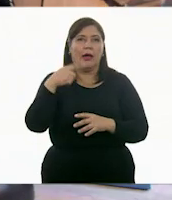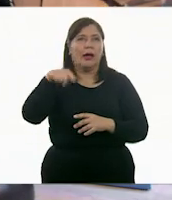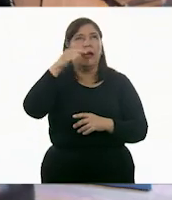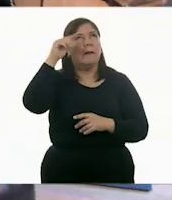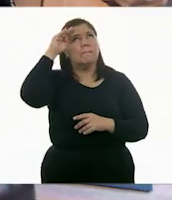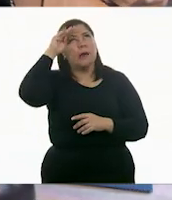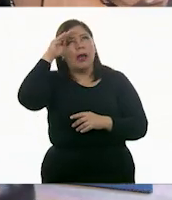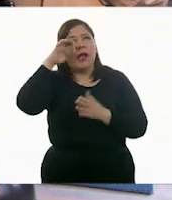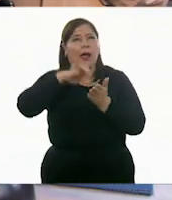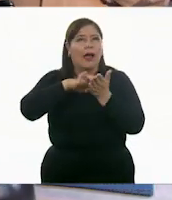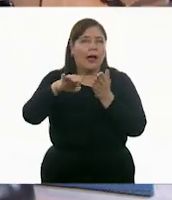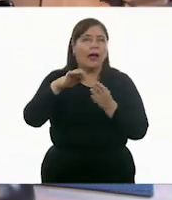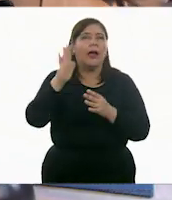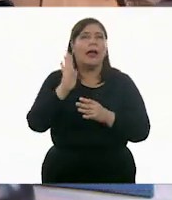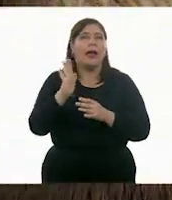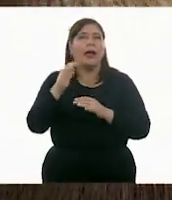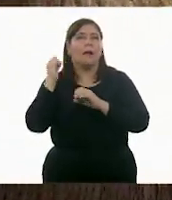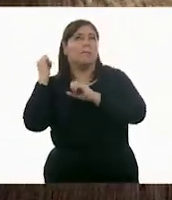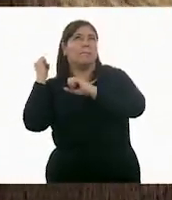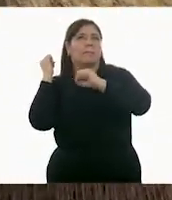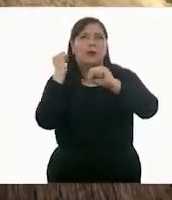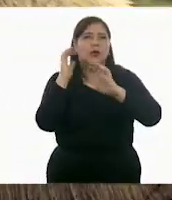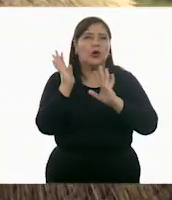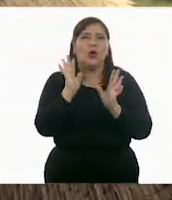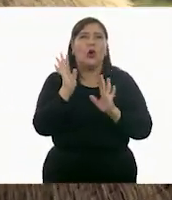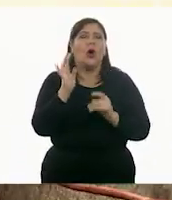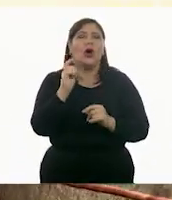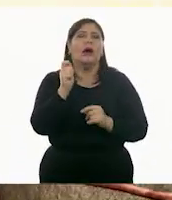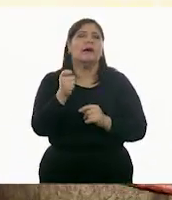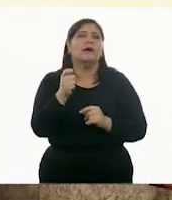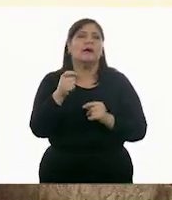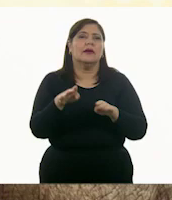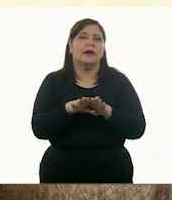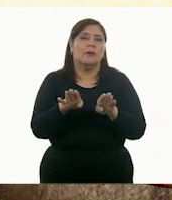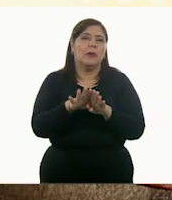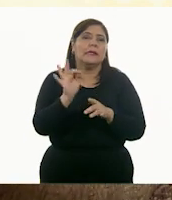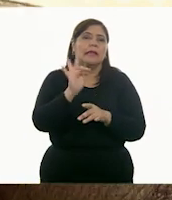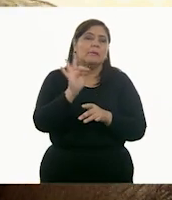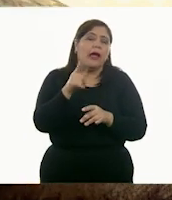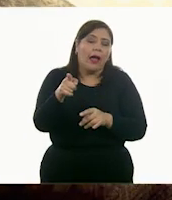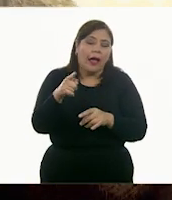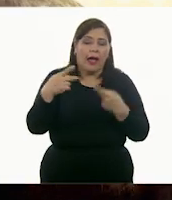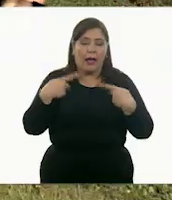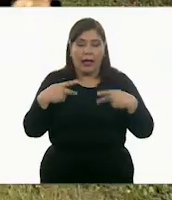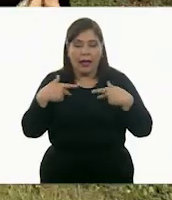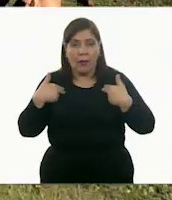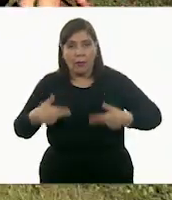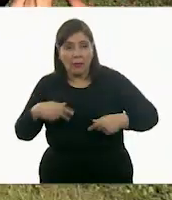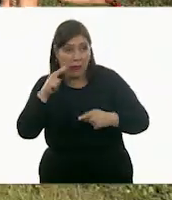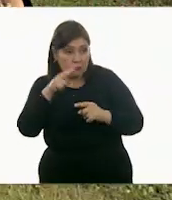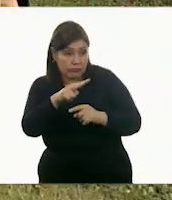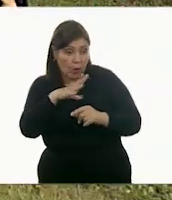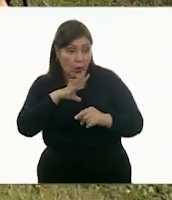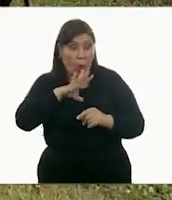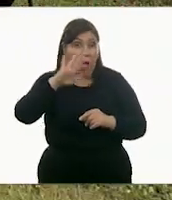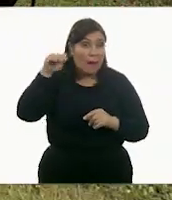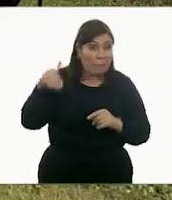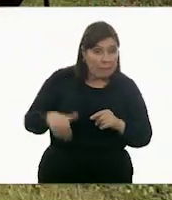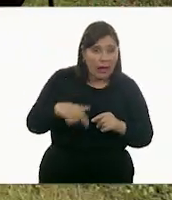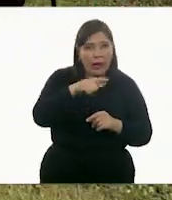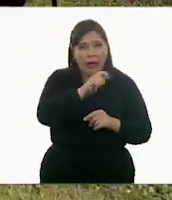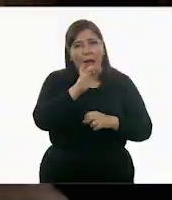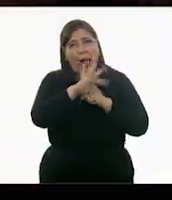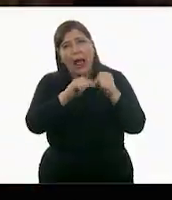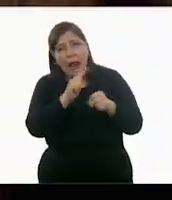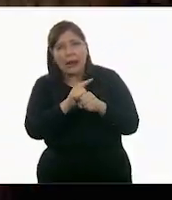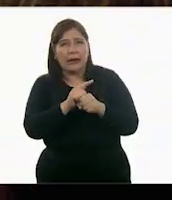se ha ejemplificado, sino sí una caza pasiva en la que el humano aprovechaba animales que podían estar